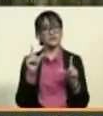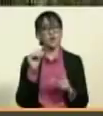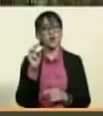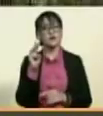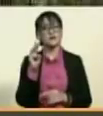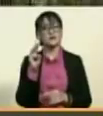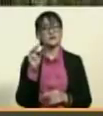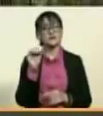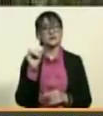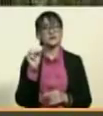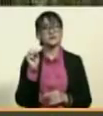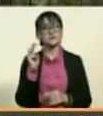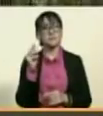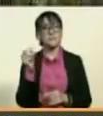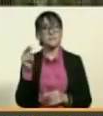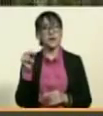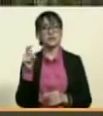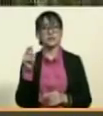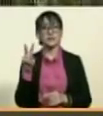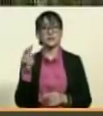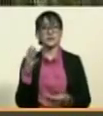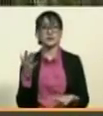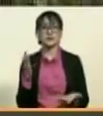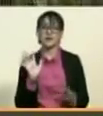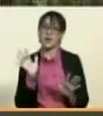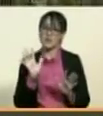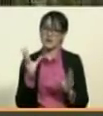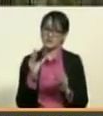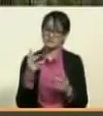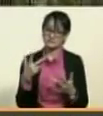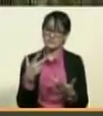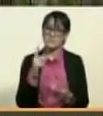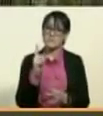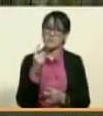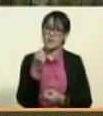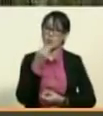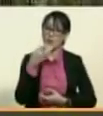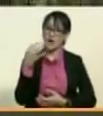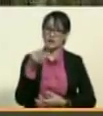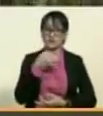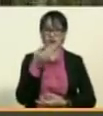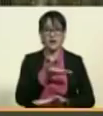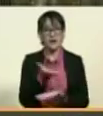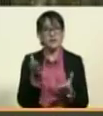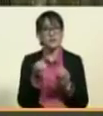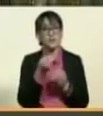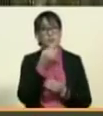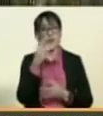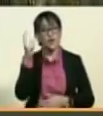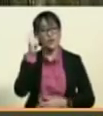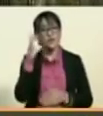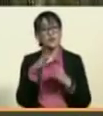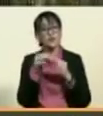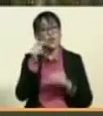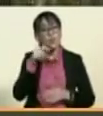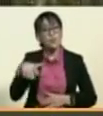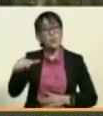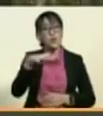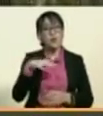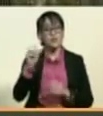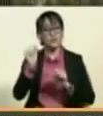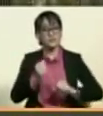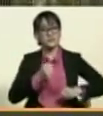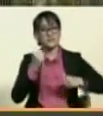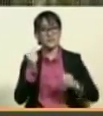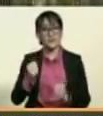Salgado. Bueno, primero déjeme darle las buenas tardes, los buenos días a todo el pueblo del Tamacuro.